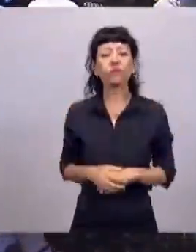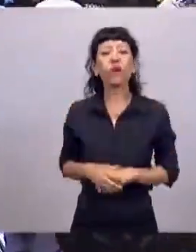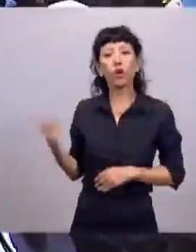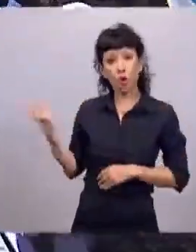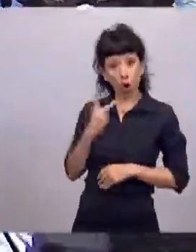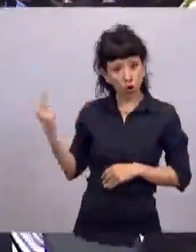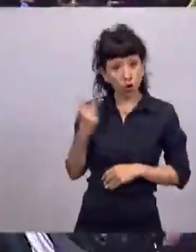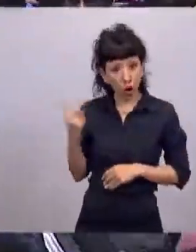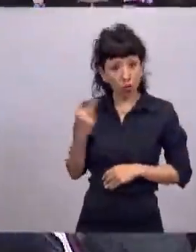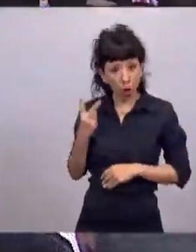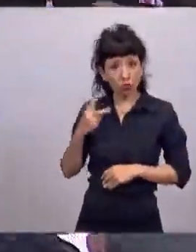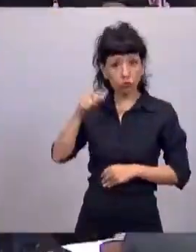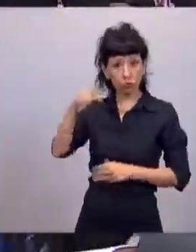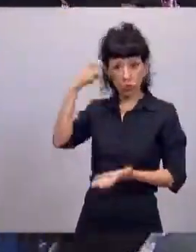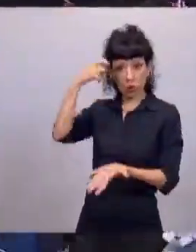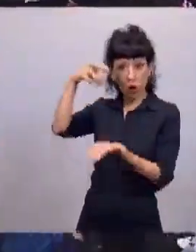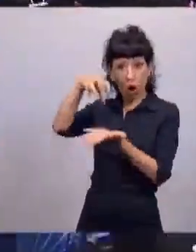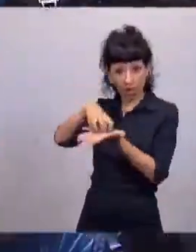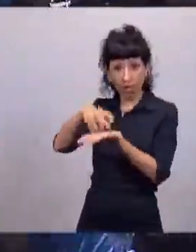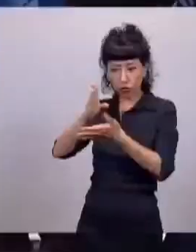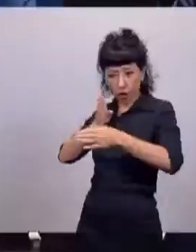ingresamos a esta casa como diputados.